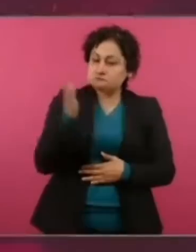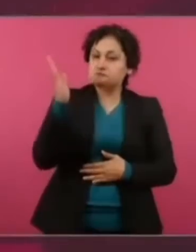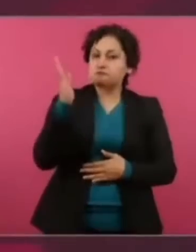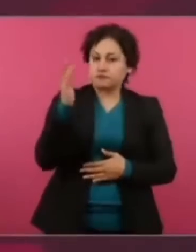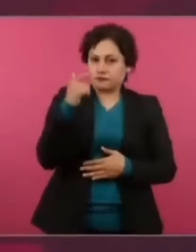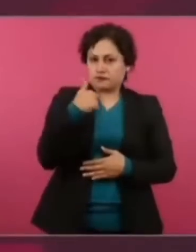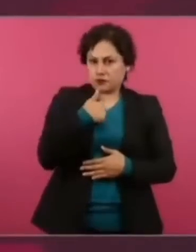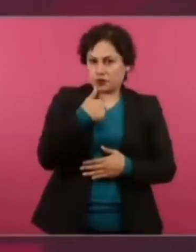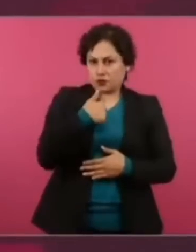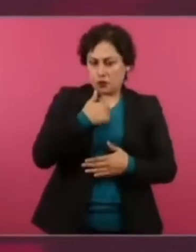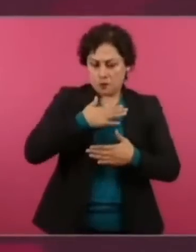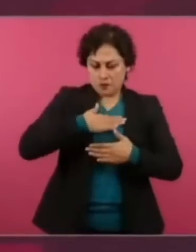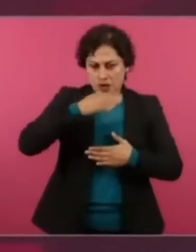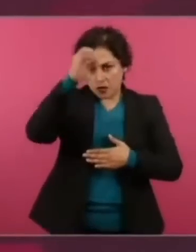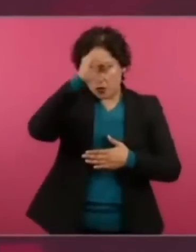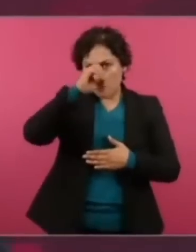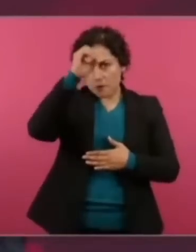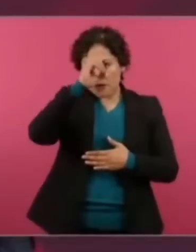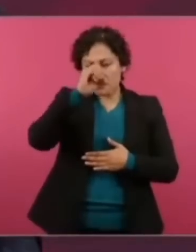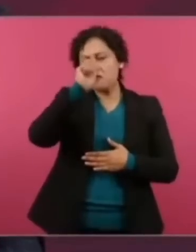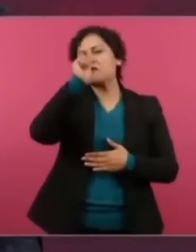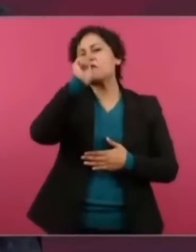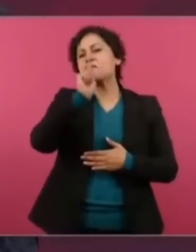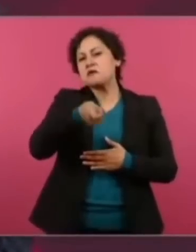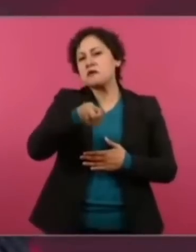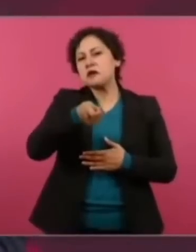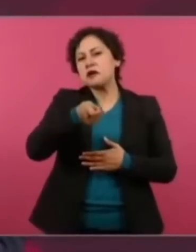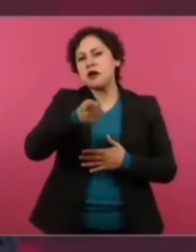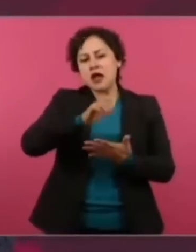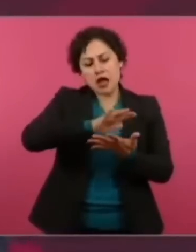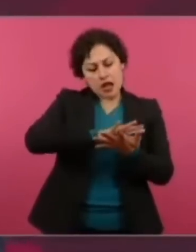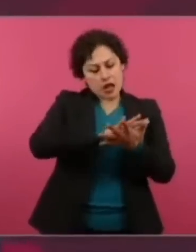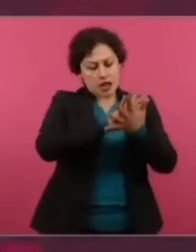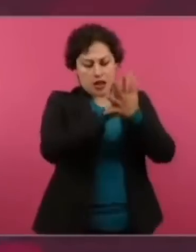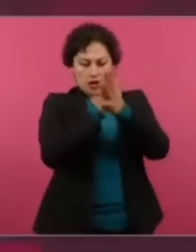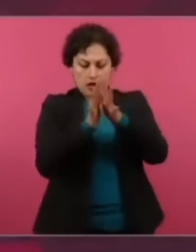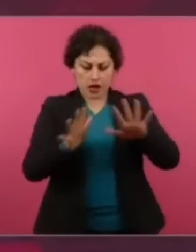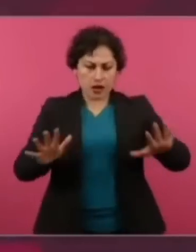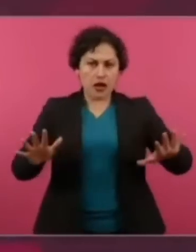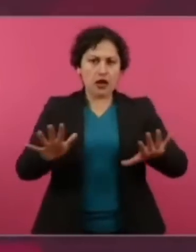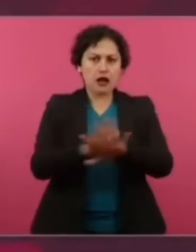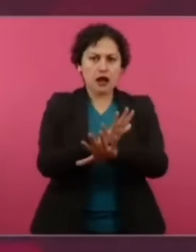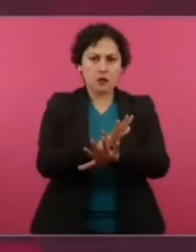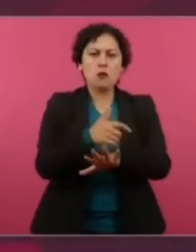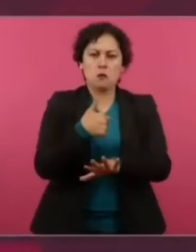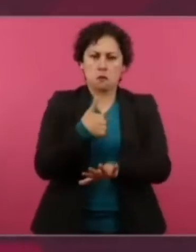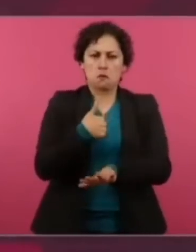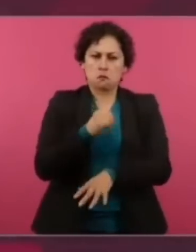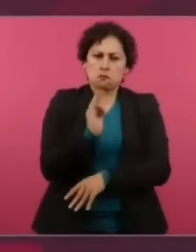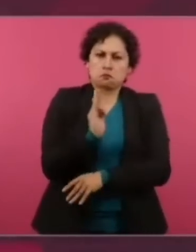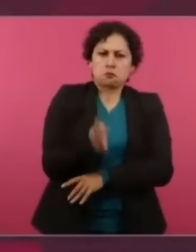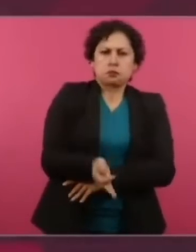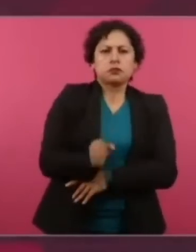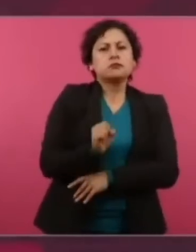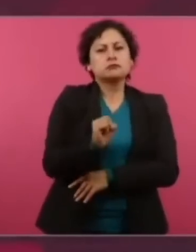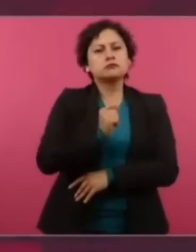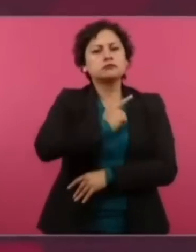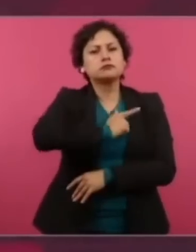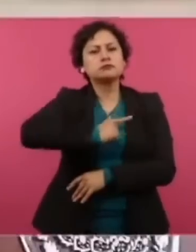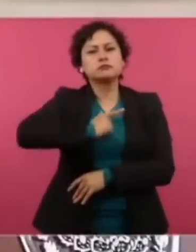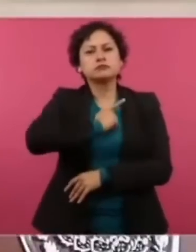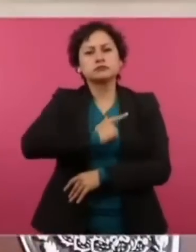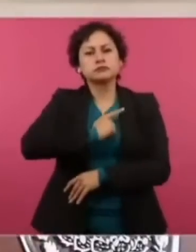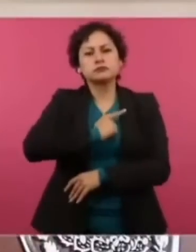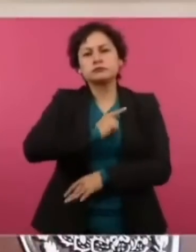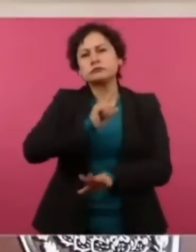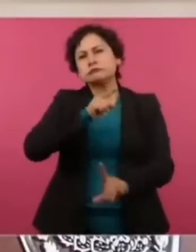estoy a favor de los cambios, de las transformaciones y a favor de la